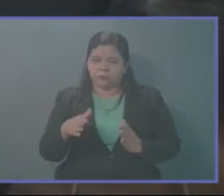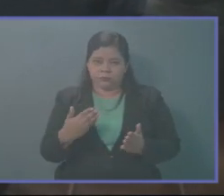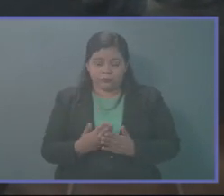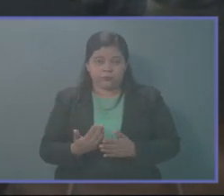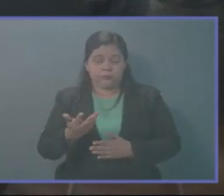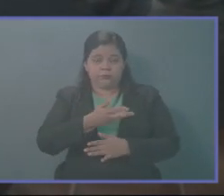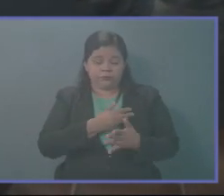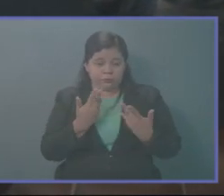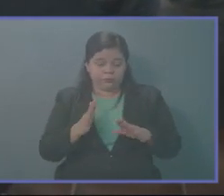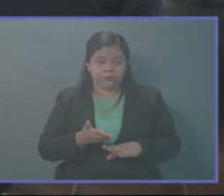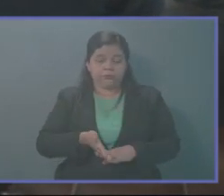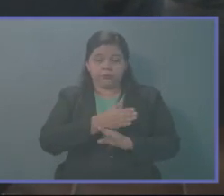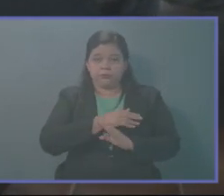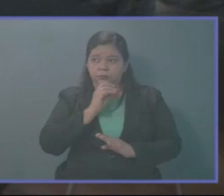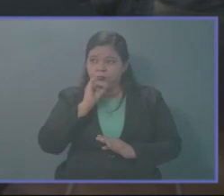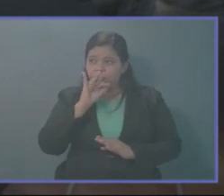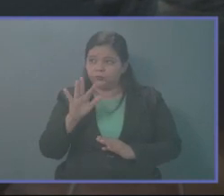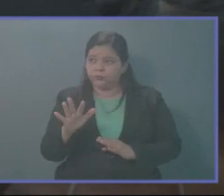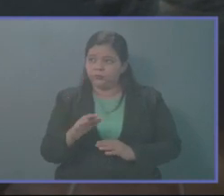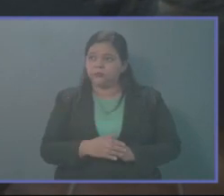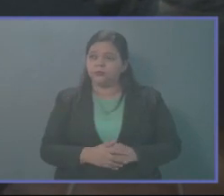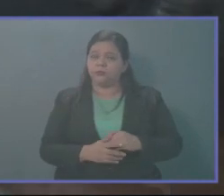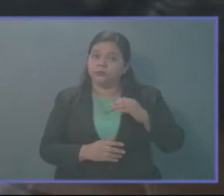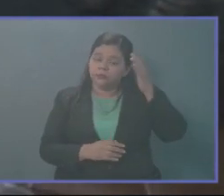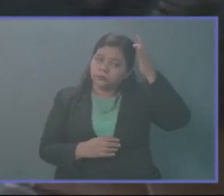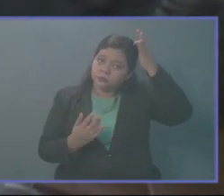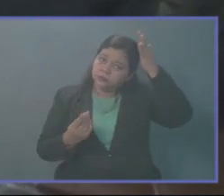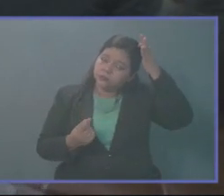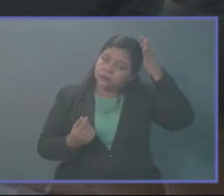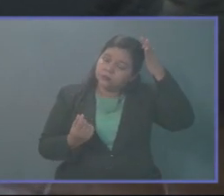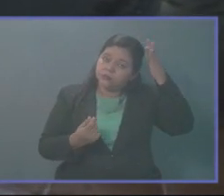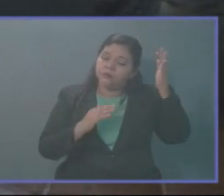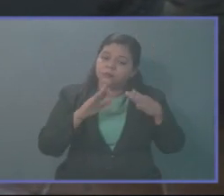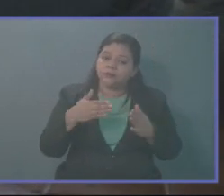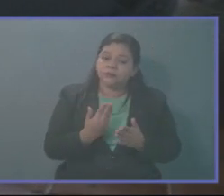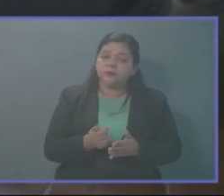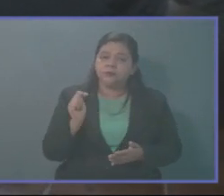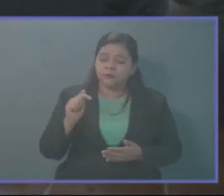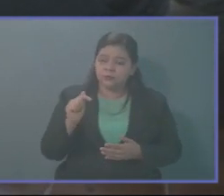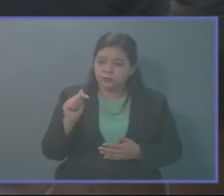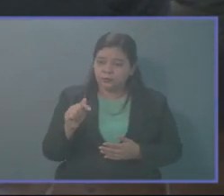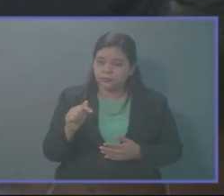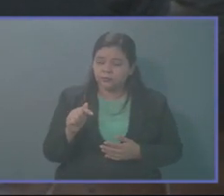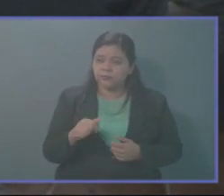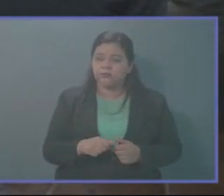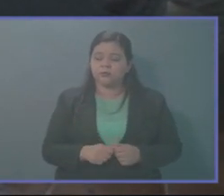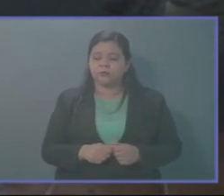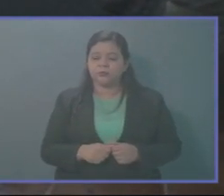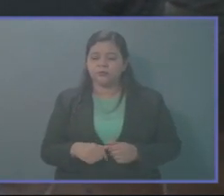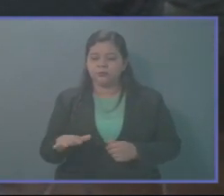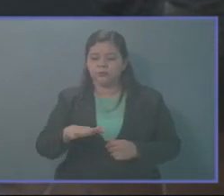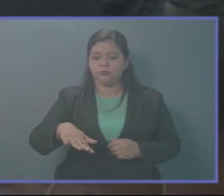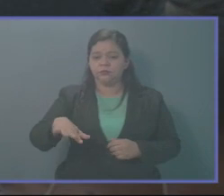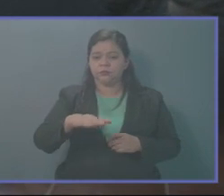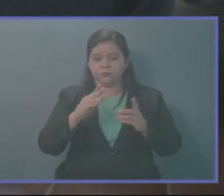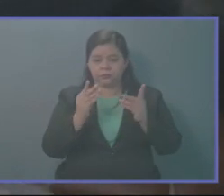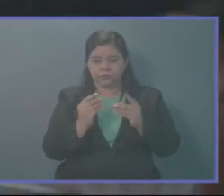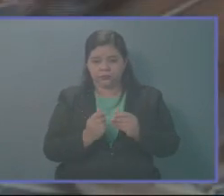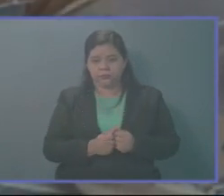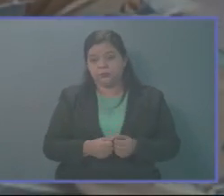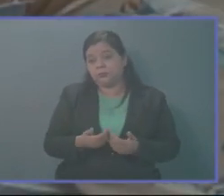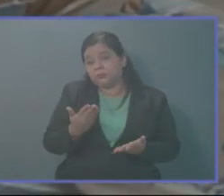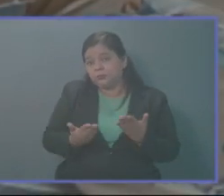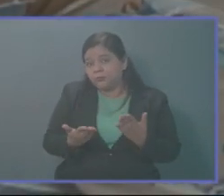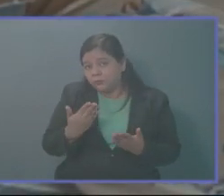también ya hemos dicho, mire, recursos dentro de toda el área presupuestaria